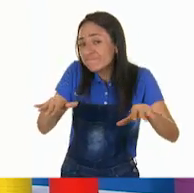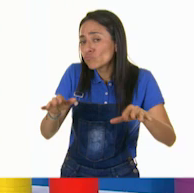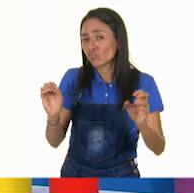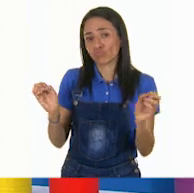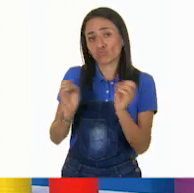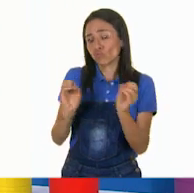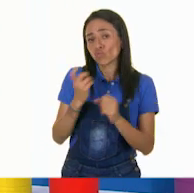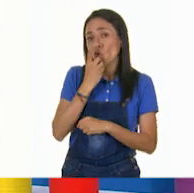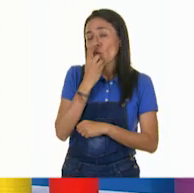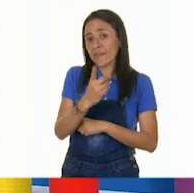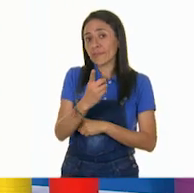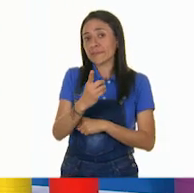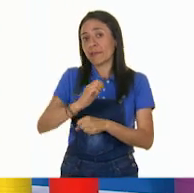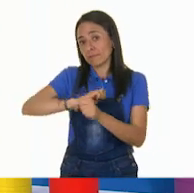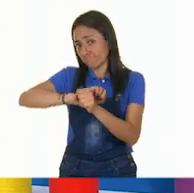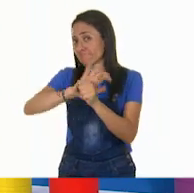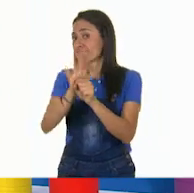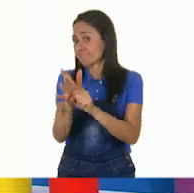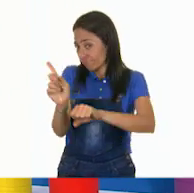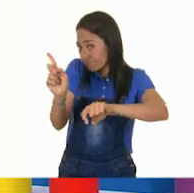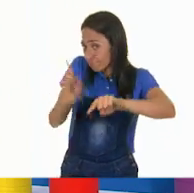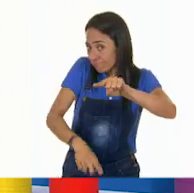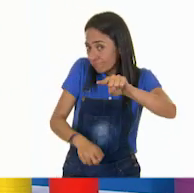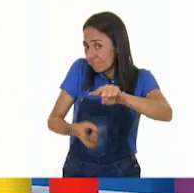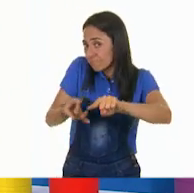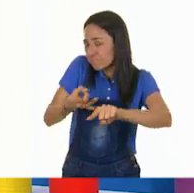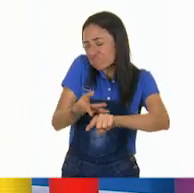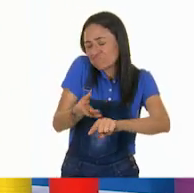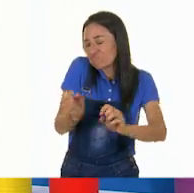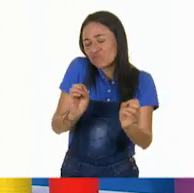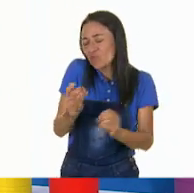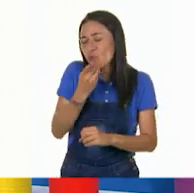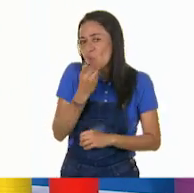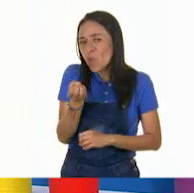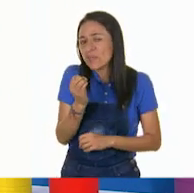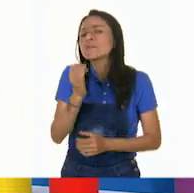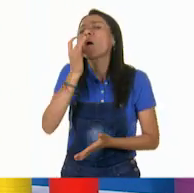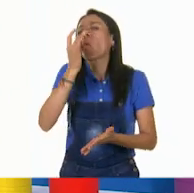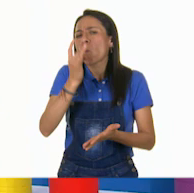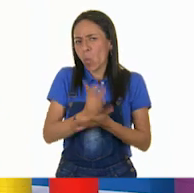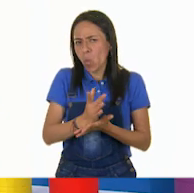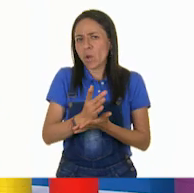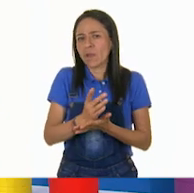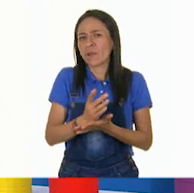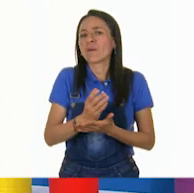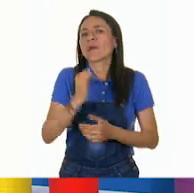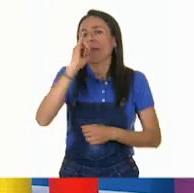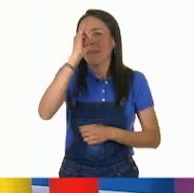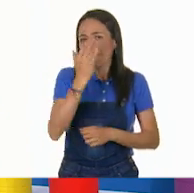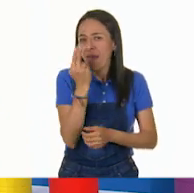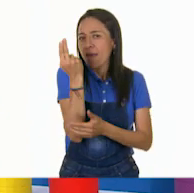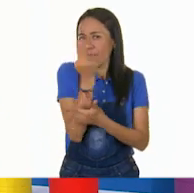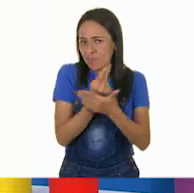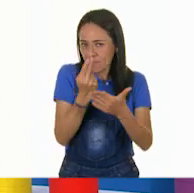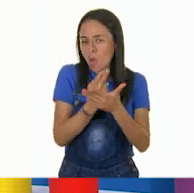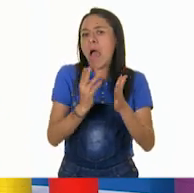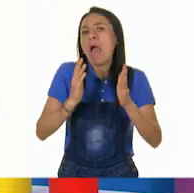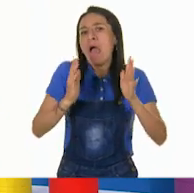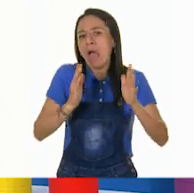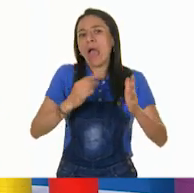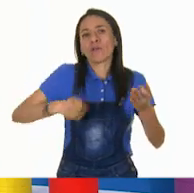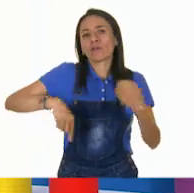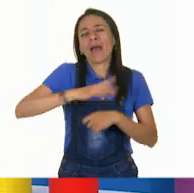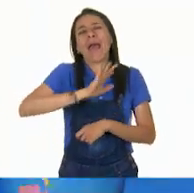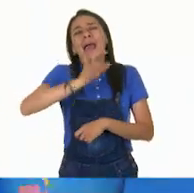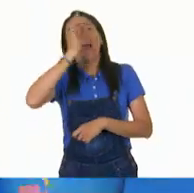coronavirus raulito usa una imagen que todos o casi todos y todas identificamos como el coronavirus pero nunca dice que